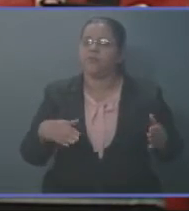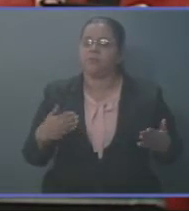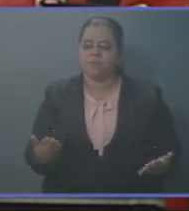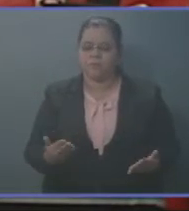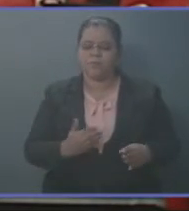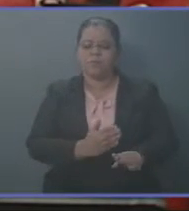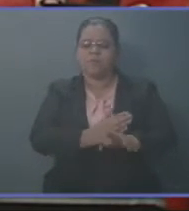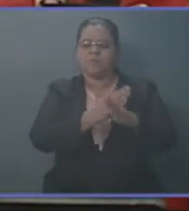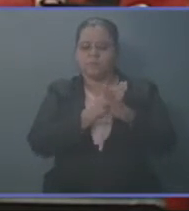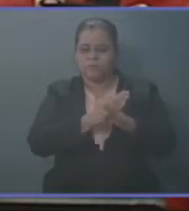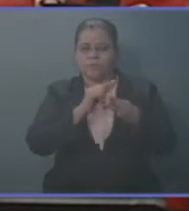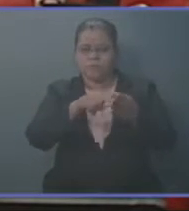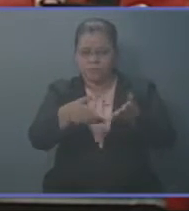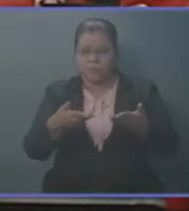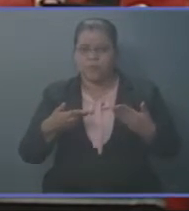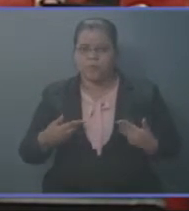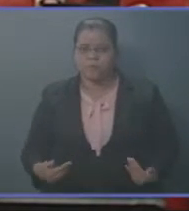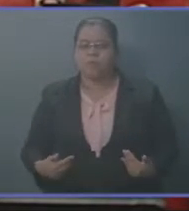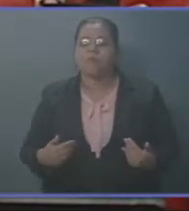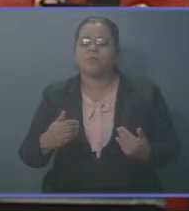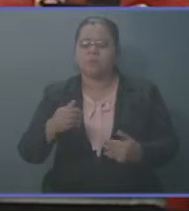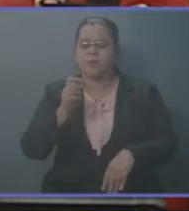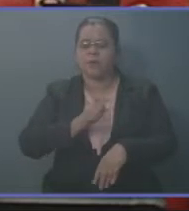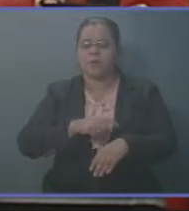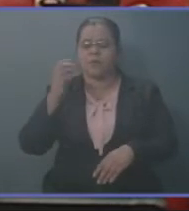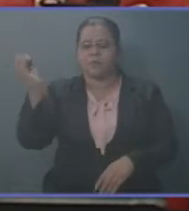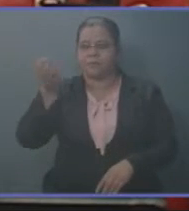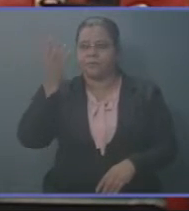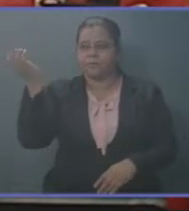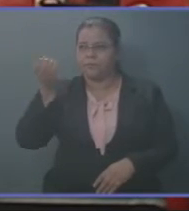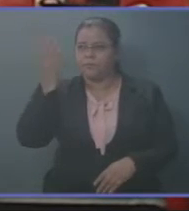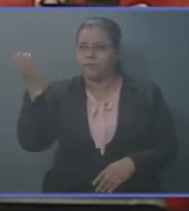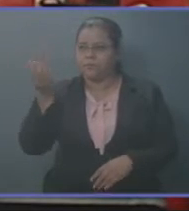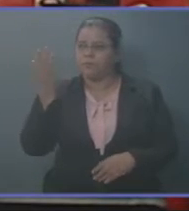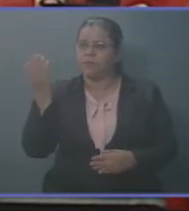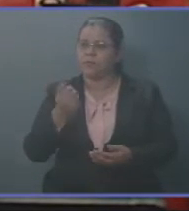derechos humanos en el marco de la emergencia por la pandemia